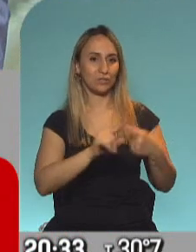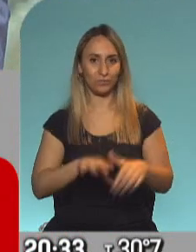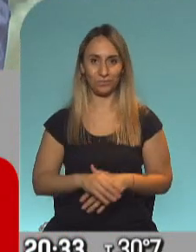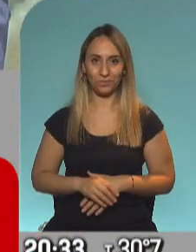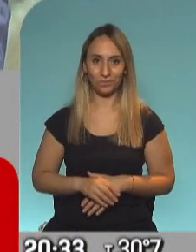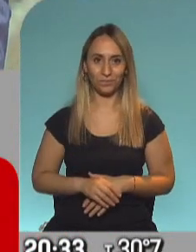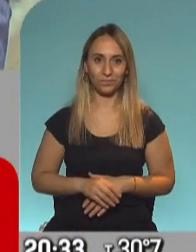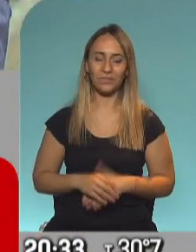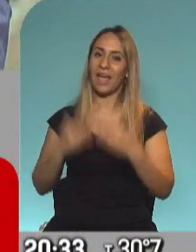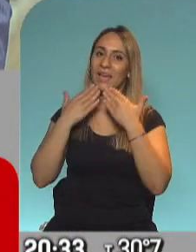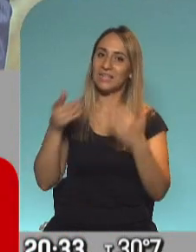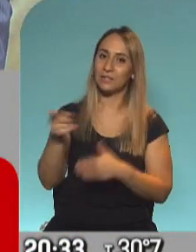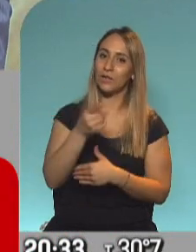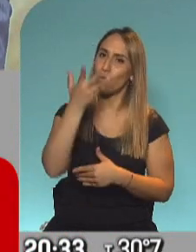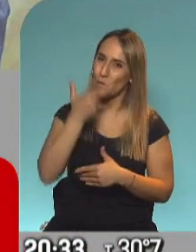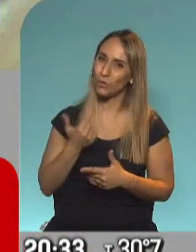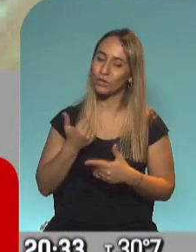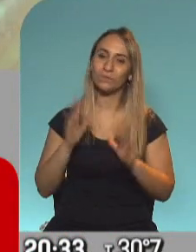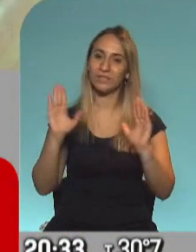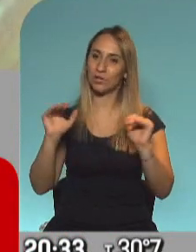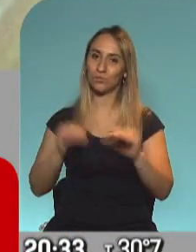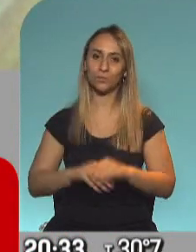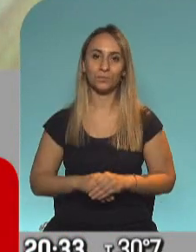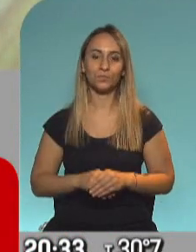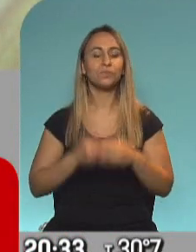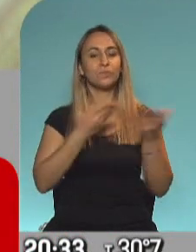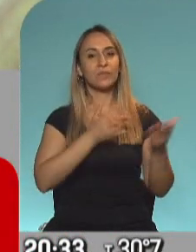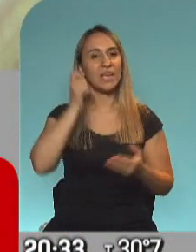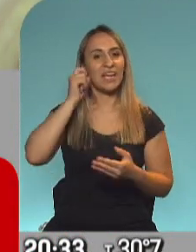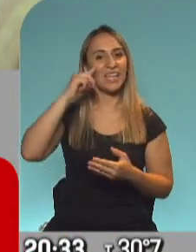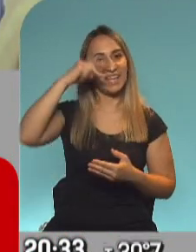Gracias a ustedes, un gusto. Chao. Ginés González García, ministro de Salud.